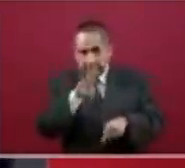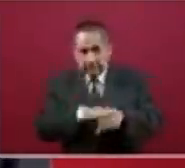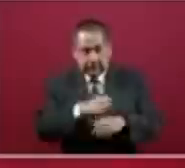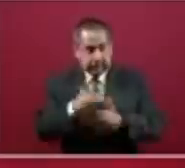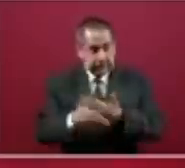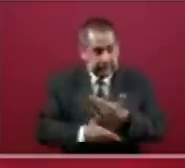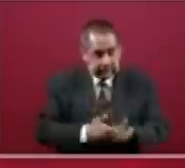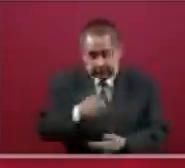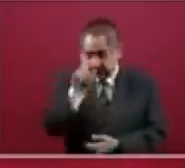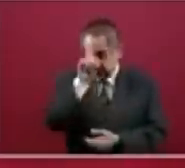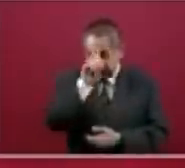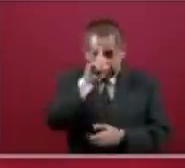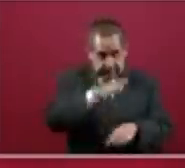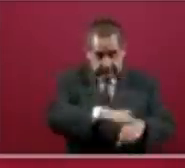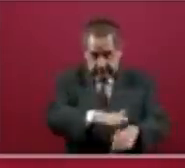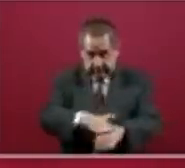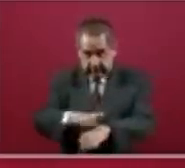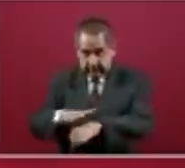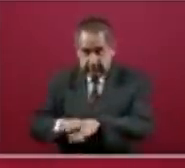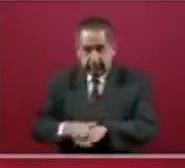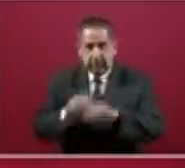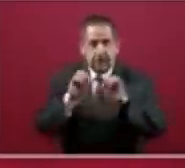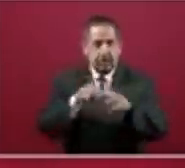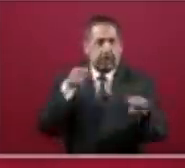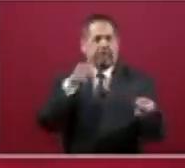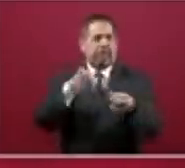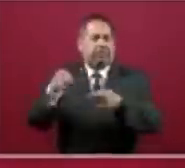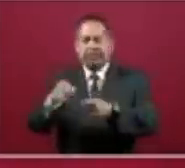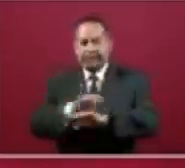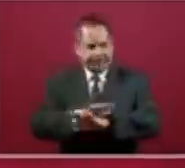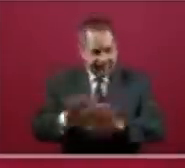respetuosa, sin ofender a nadie,